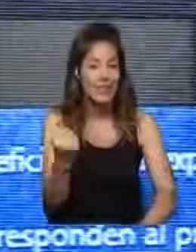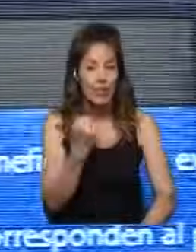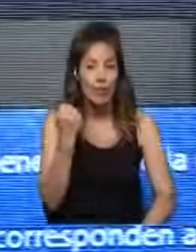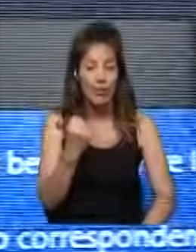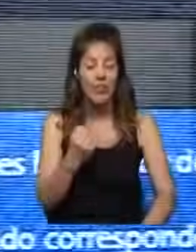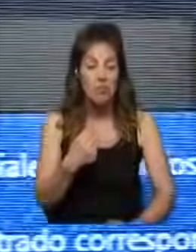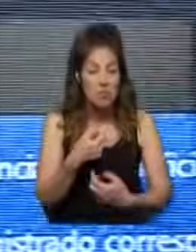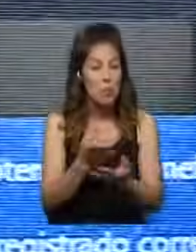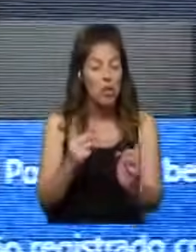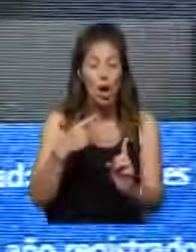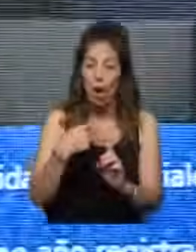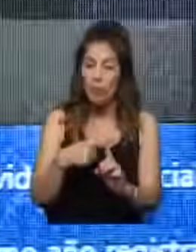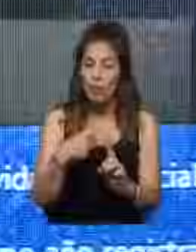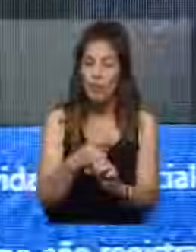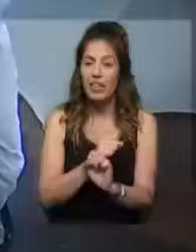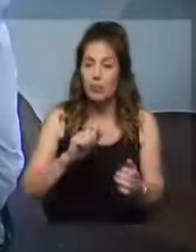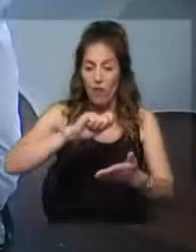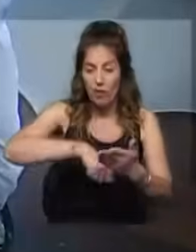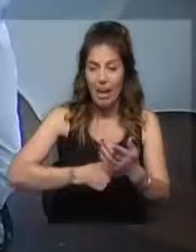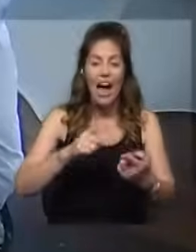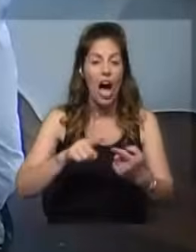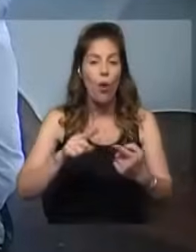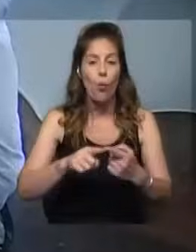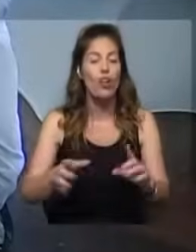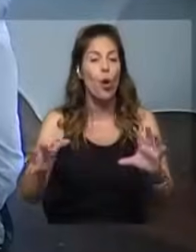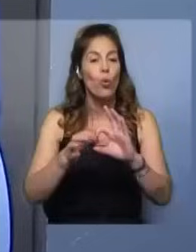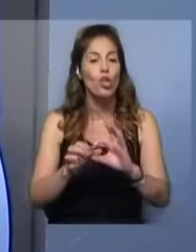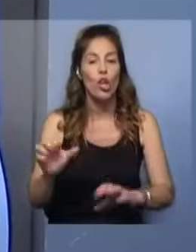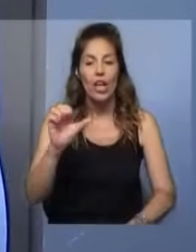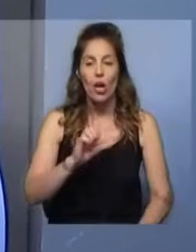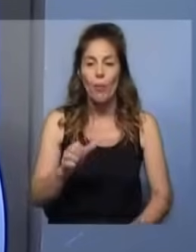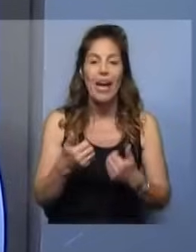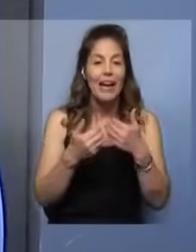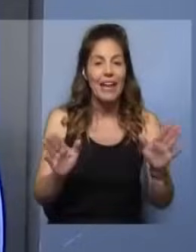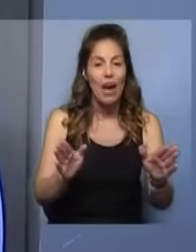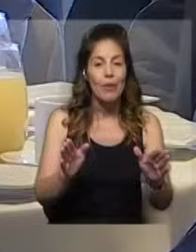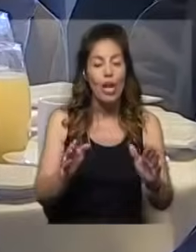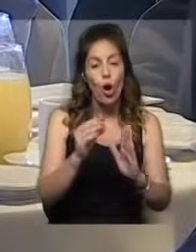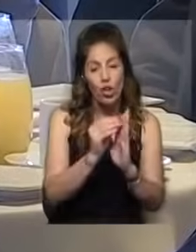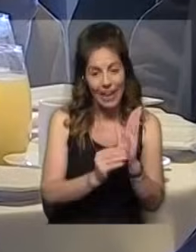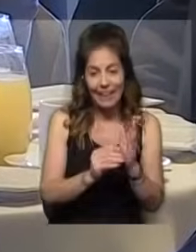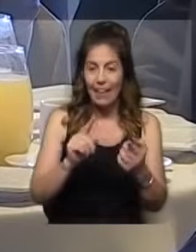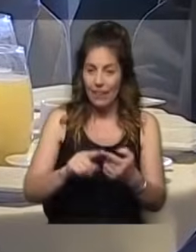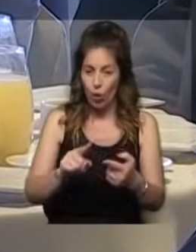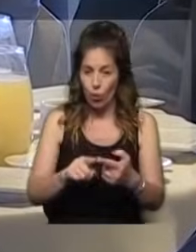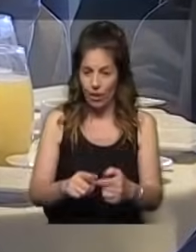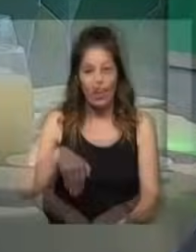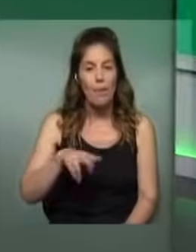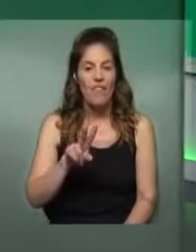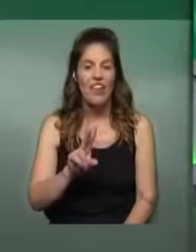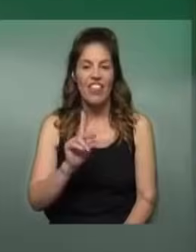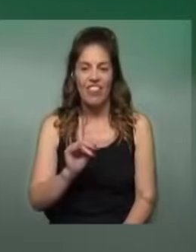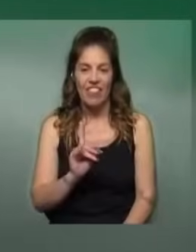mostró optimista de que se pueda firmar el acuerdo con la Unión Europea que abre otra agenda de acuerdos